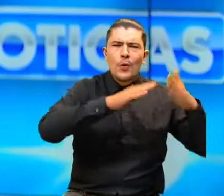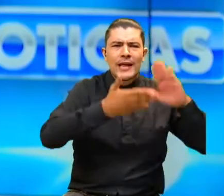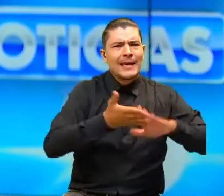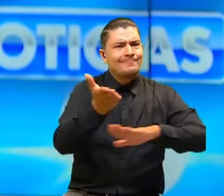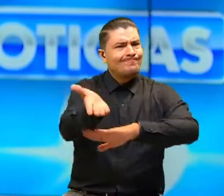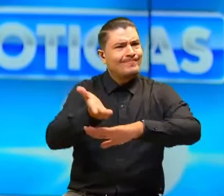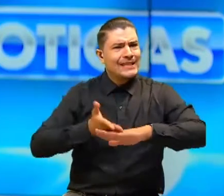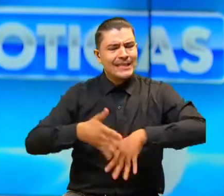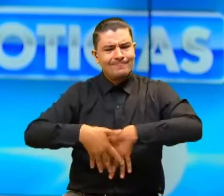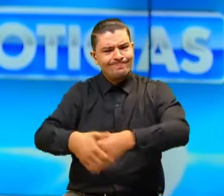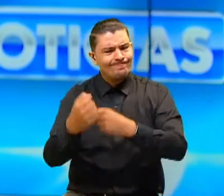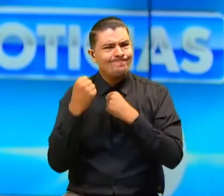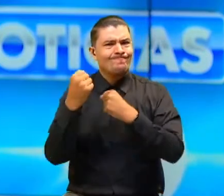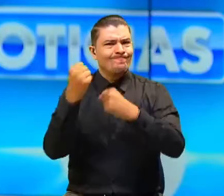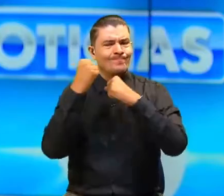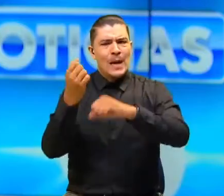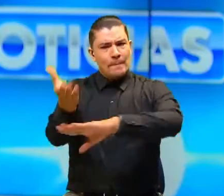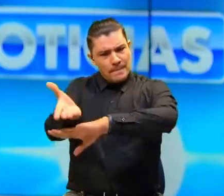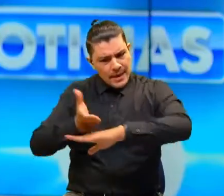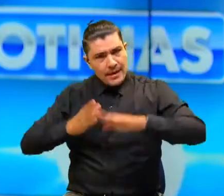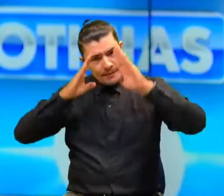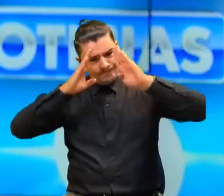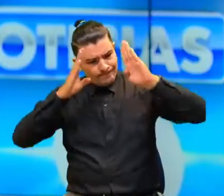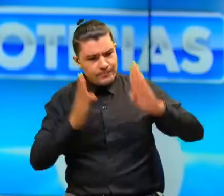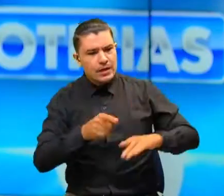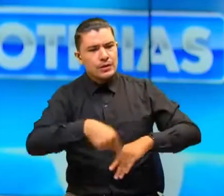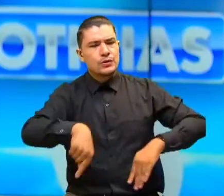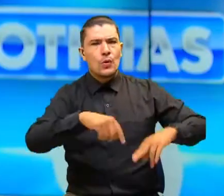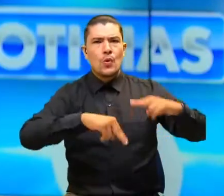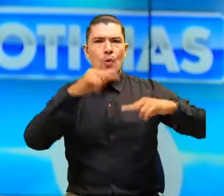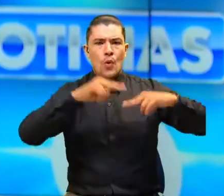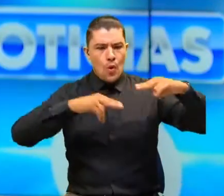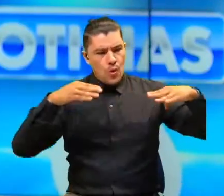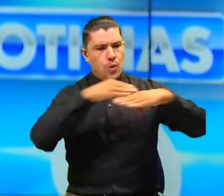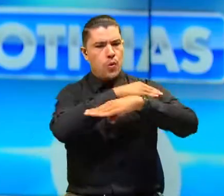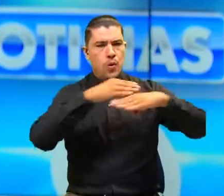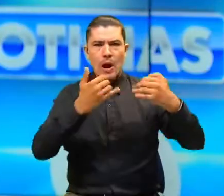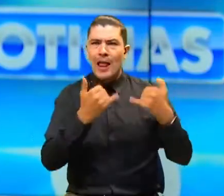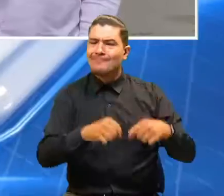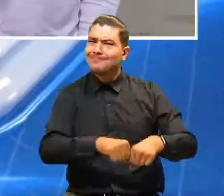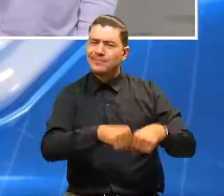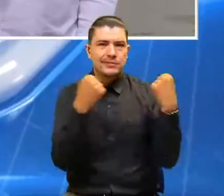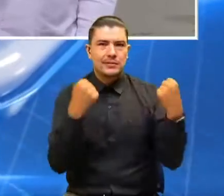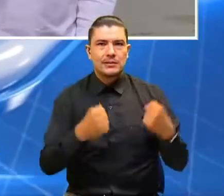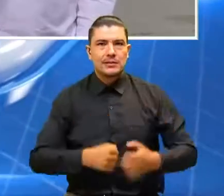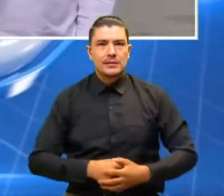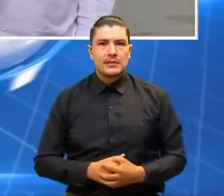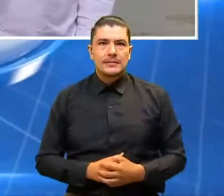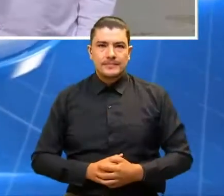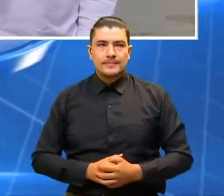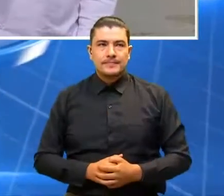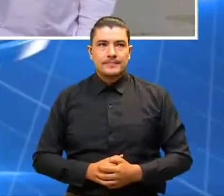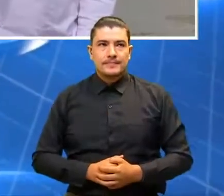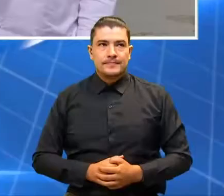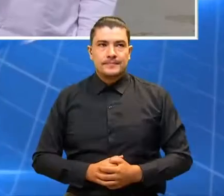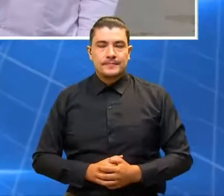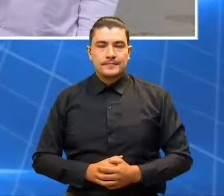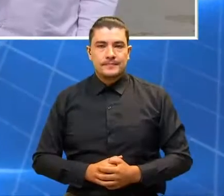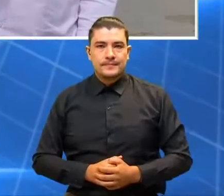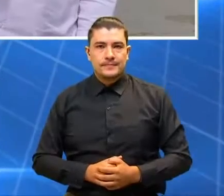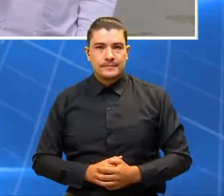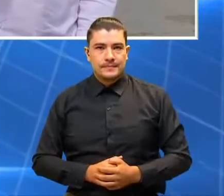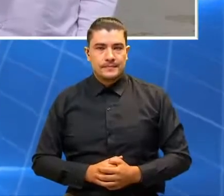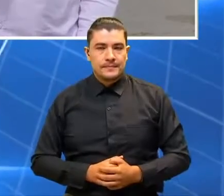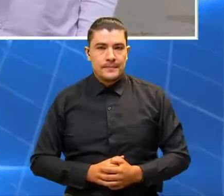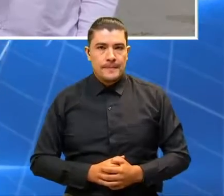estos dos municipios pero manrique cuál es el estado actual de la vía gracias buenas tardes pues esta